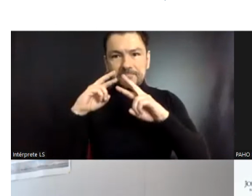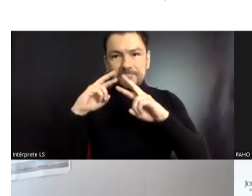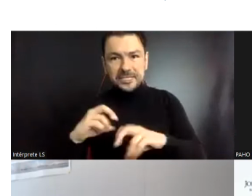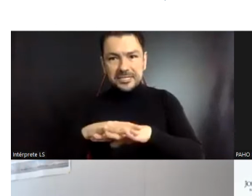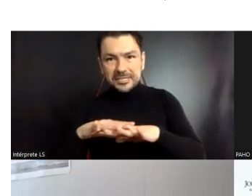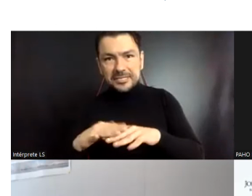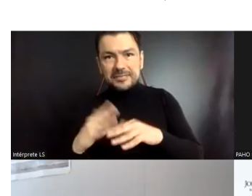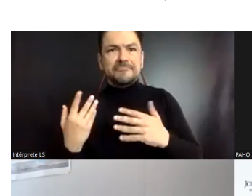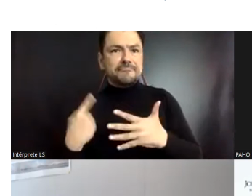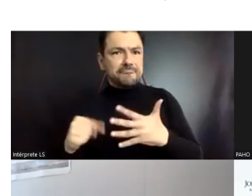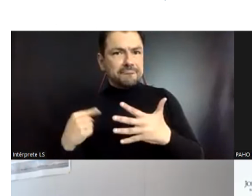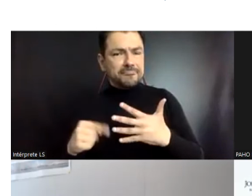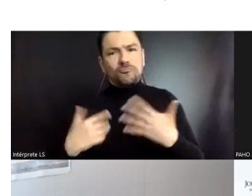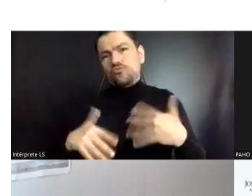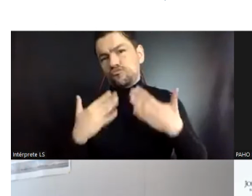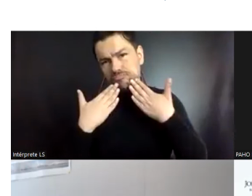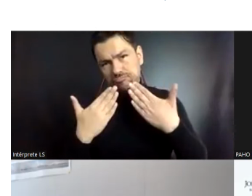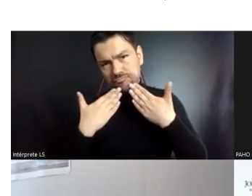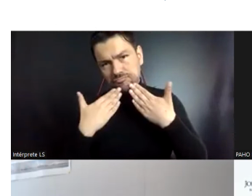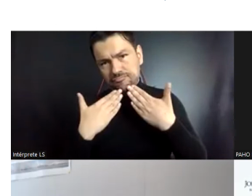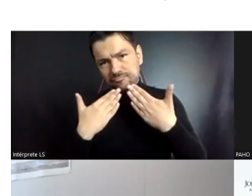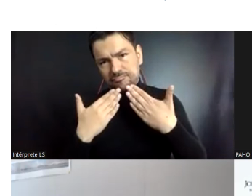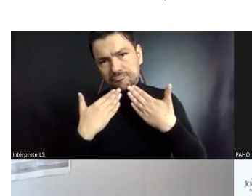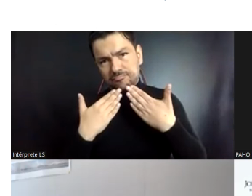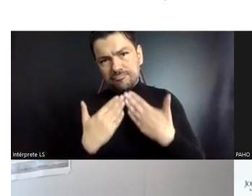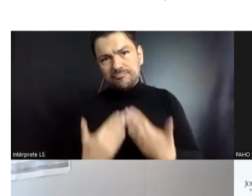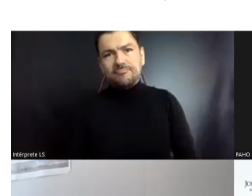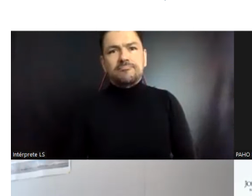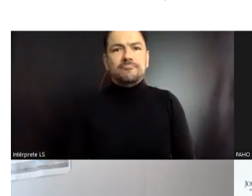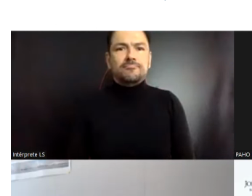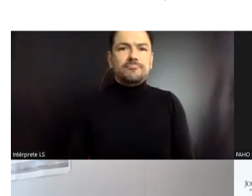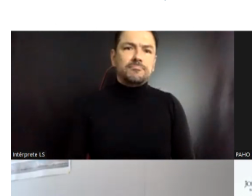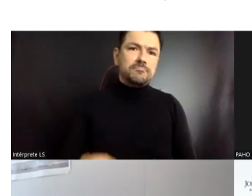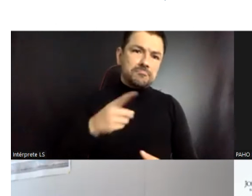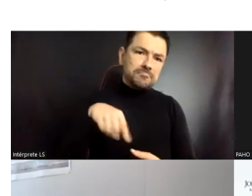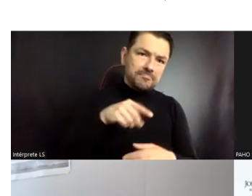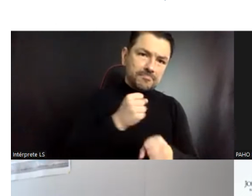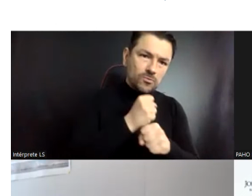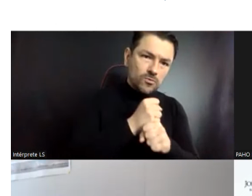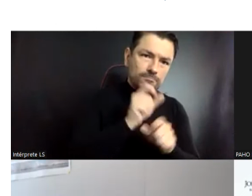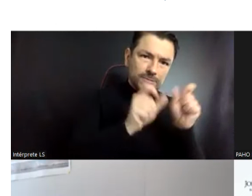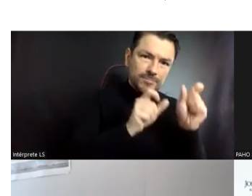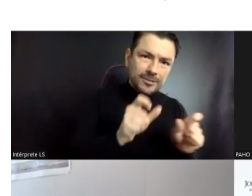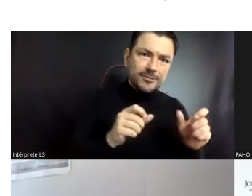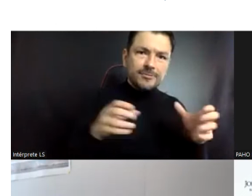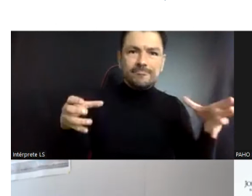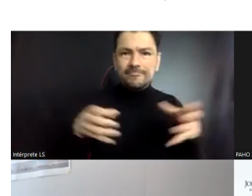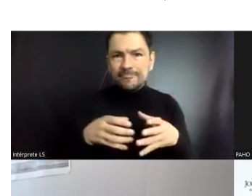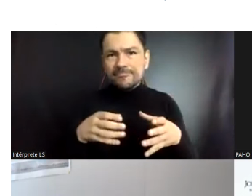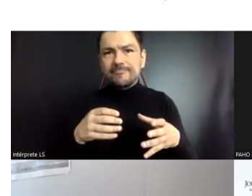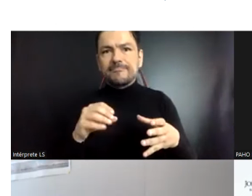agradecido por los amigos, los colegas en la OPS, en la OMS, al